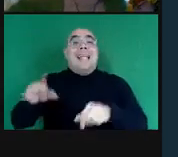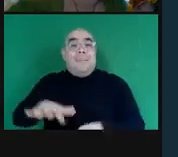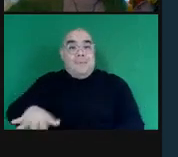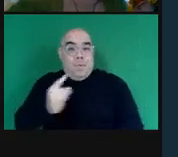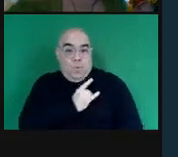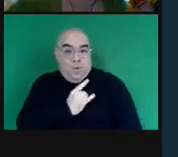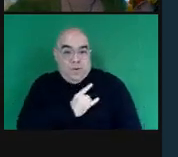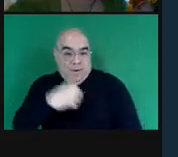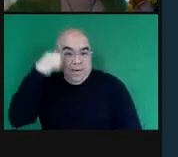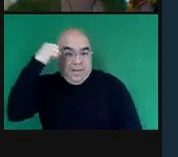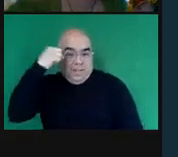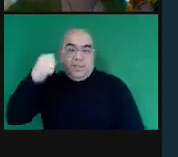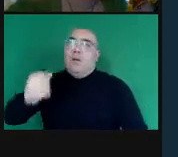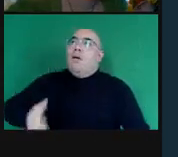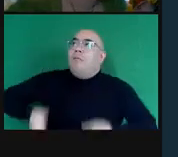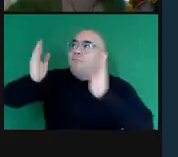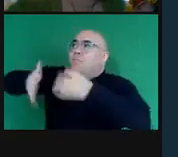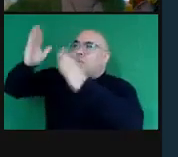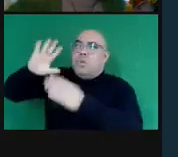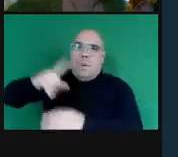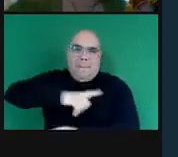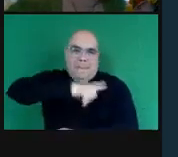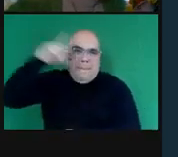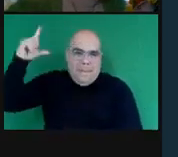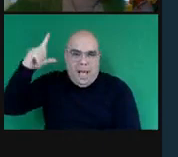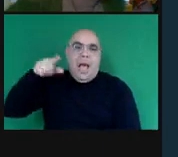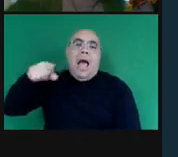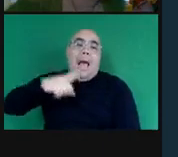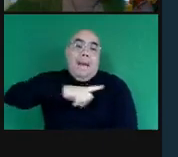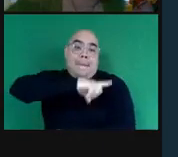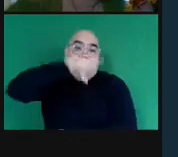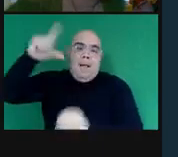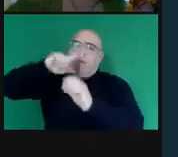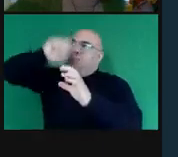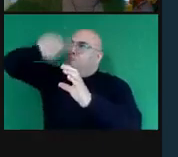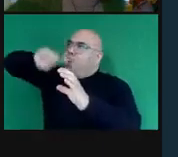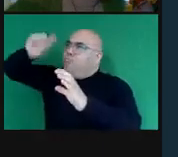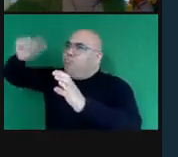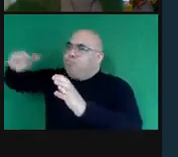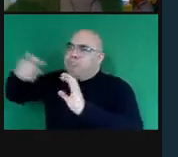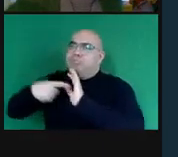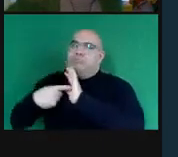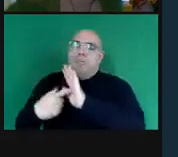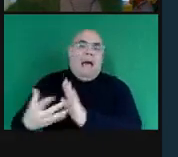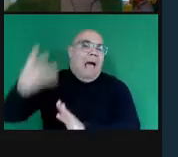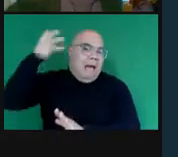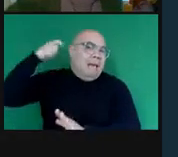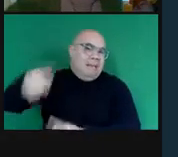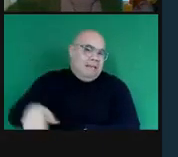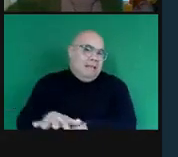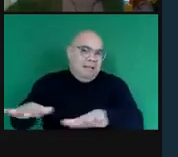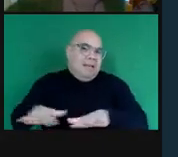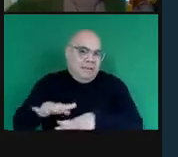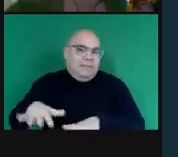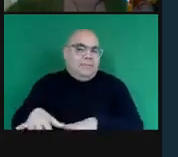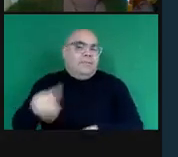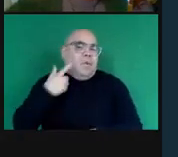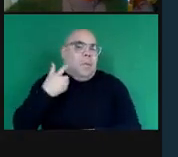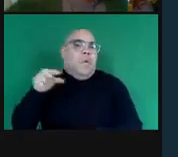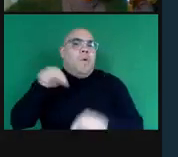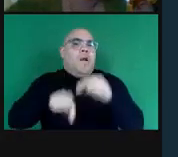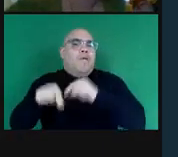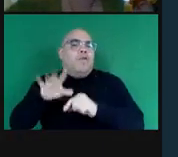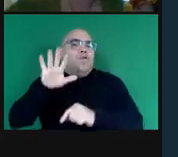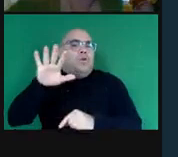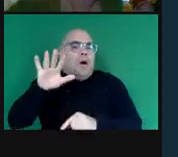etapa de influencia de la arquitectura moderna en nuestro país. Fue un laboratorio de la arquitectura moderna en todos los